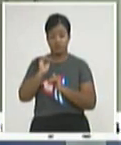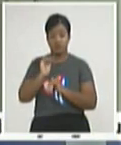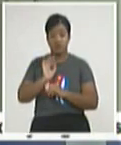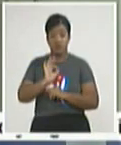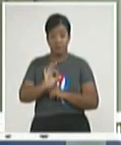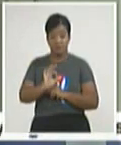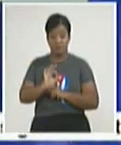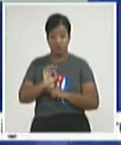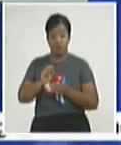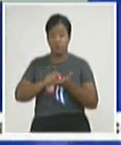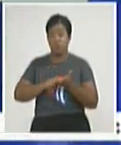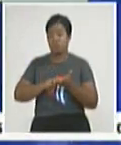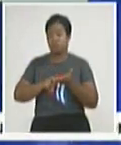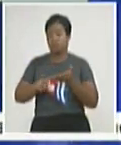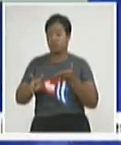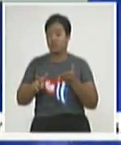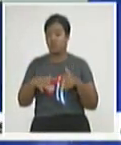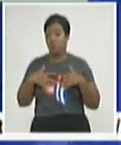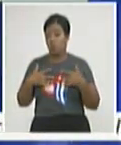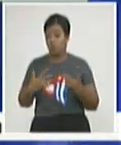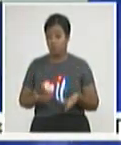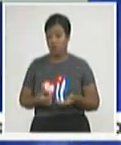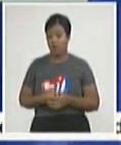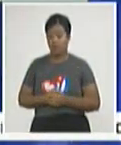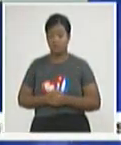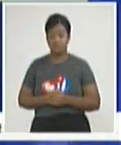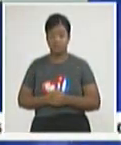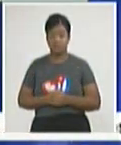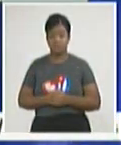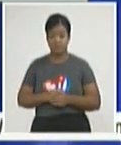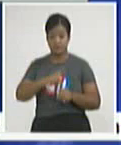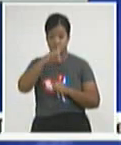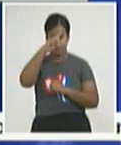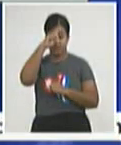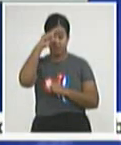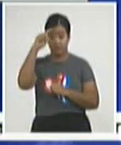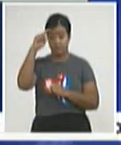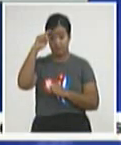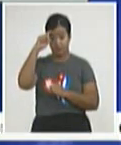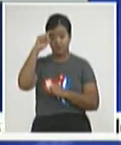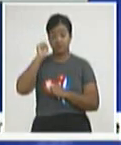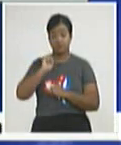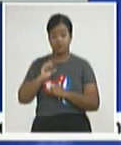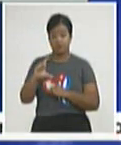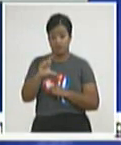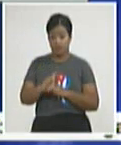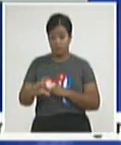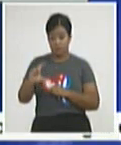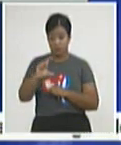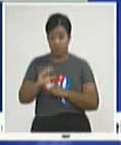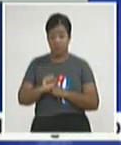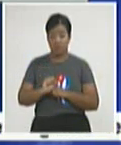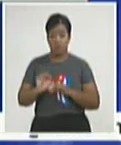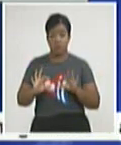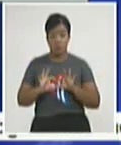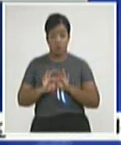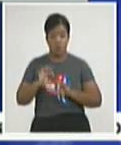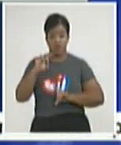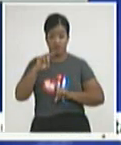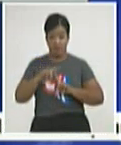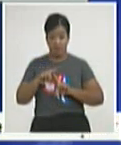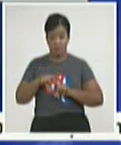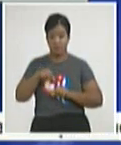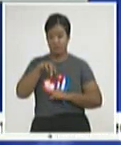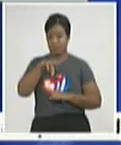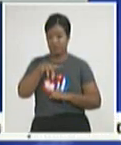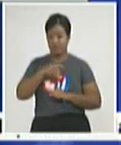día de ayer, 13,4%, pues las provincias de Santi Espíritus, Camagüey, Guantánamo, Pinar del